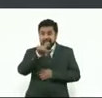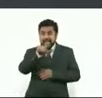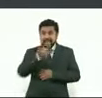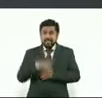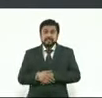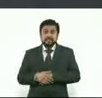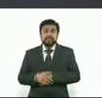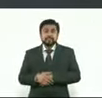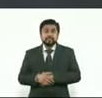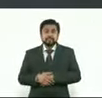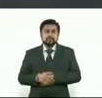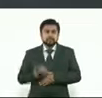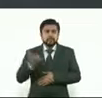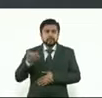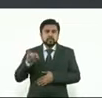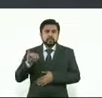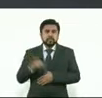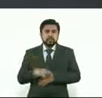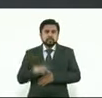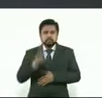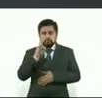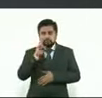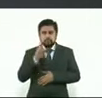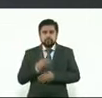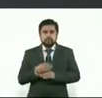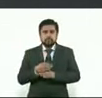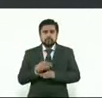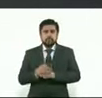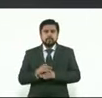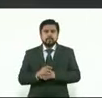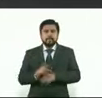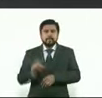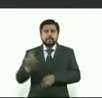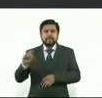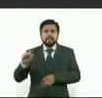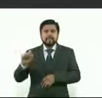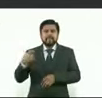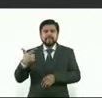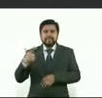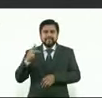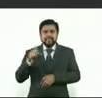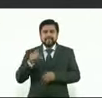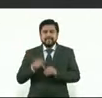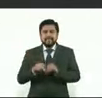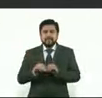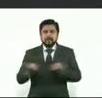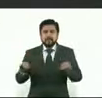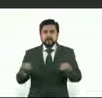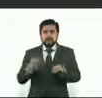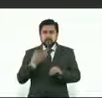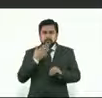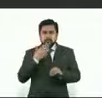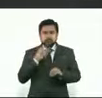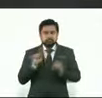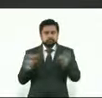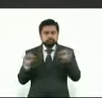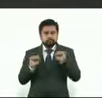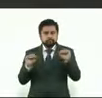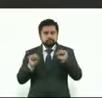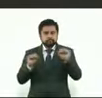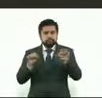Sí, trae un buen ritmo todavía, bien, o sea, ese kilómetro 27, mira, acá es el kilómetro 27 y trae un excelente ritmo.